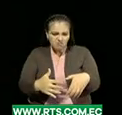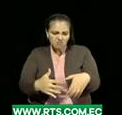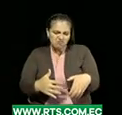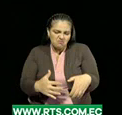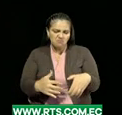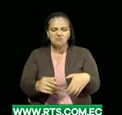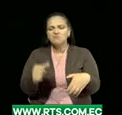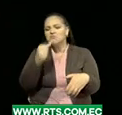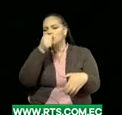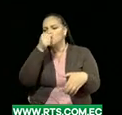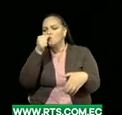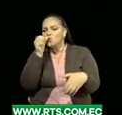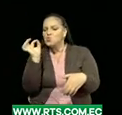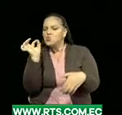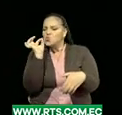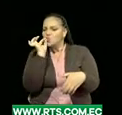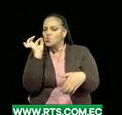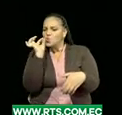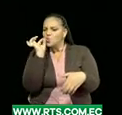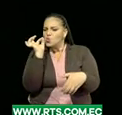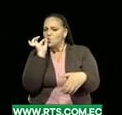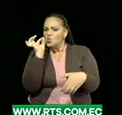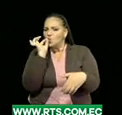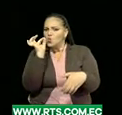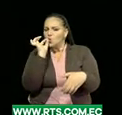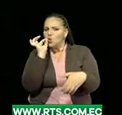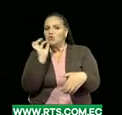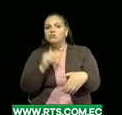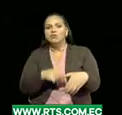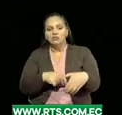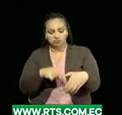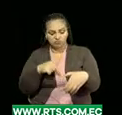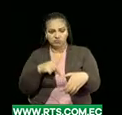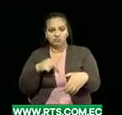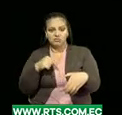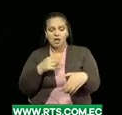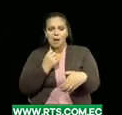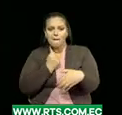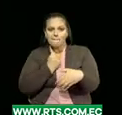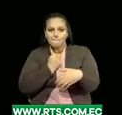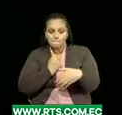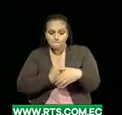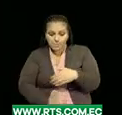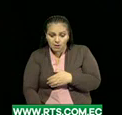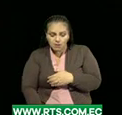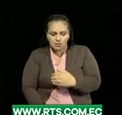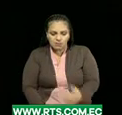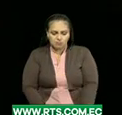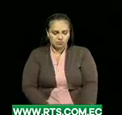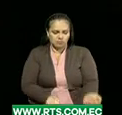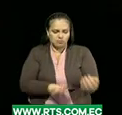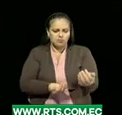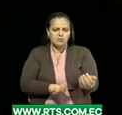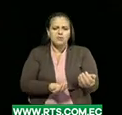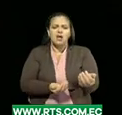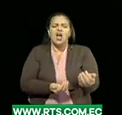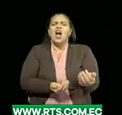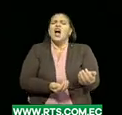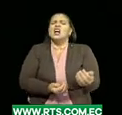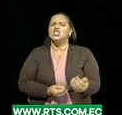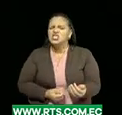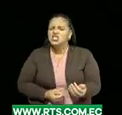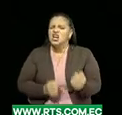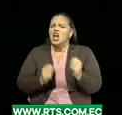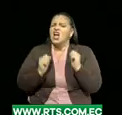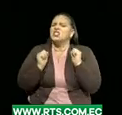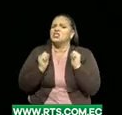estornudar y las doctoras dijeron que él tenía que pasar un proceso de recuperación porque él le